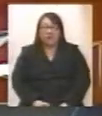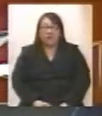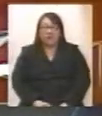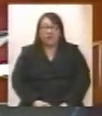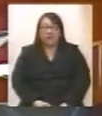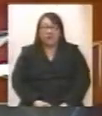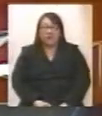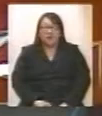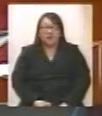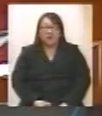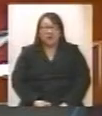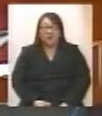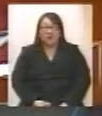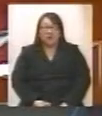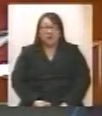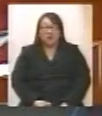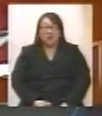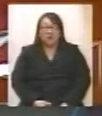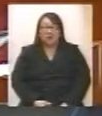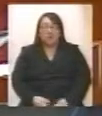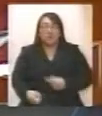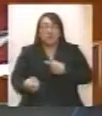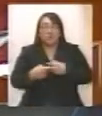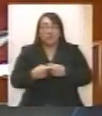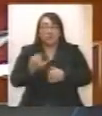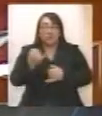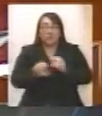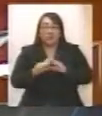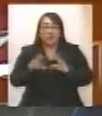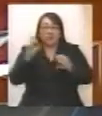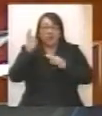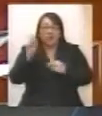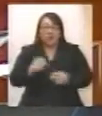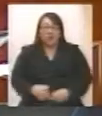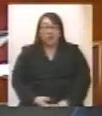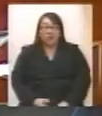Y aproximándome al final del discurso,